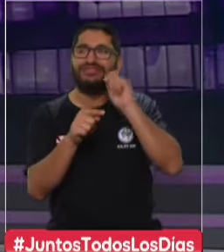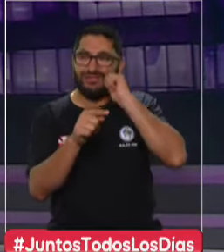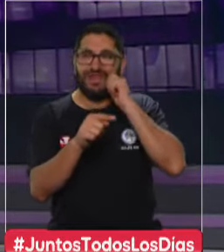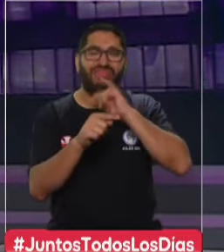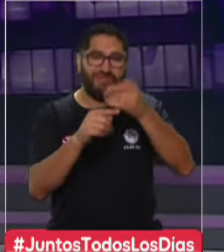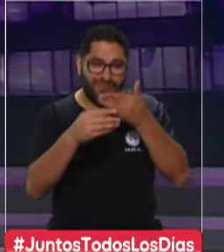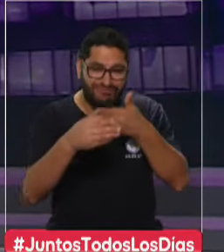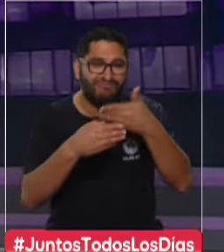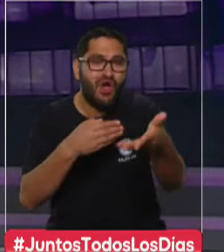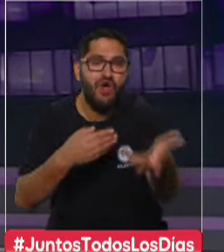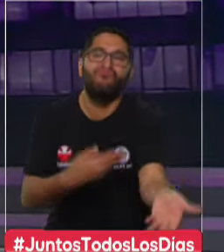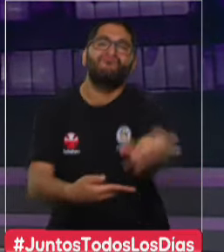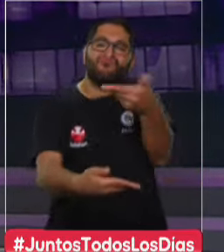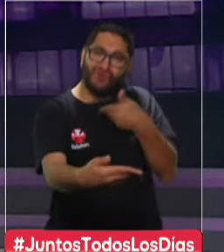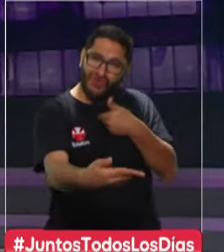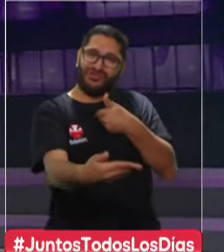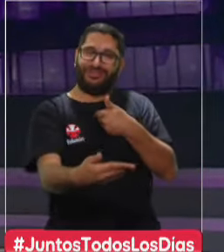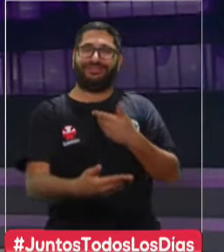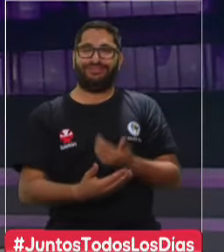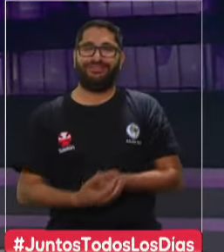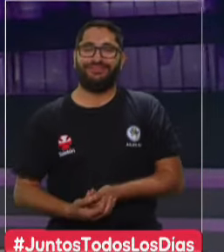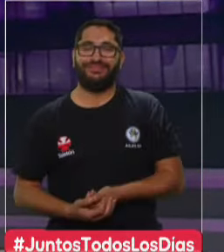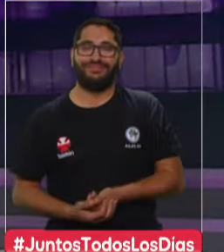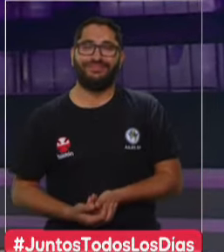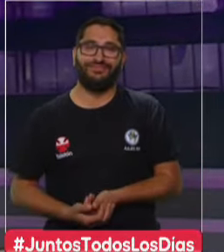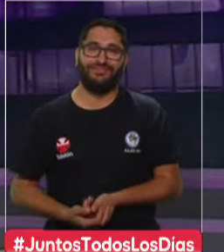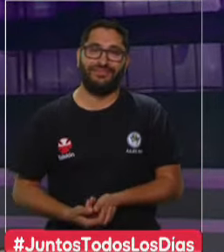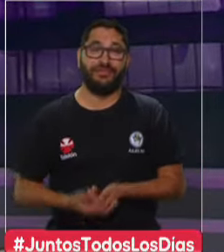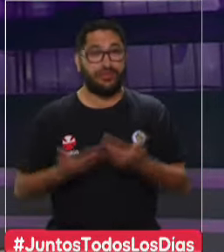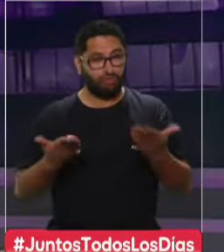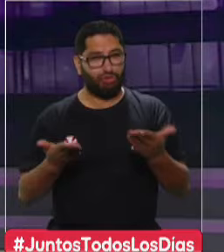Oye, Ana, tú llegas a los coches con